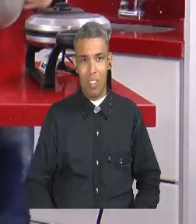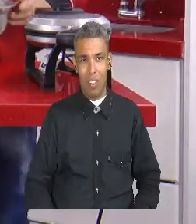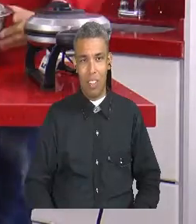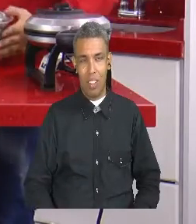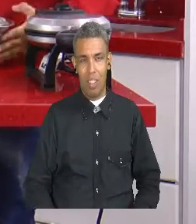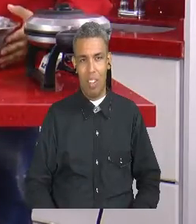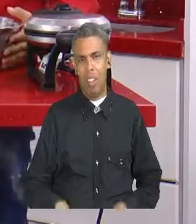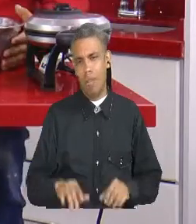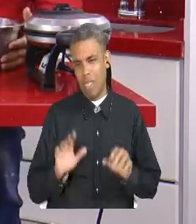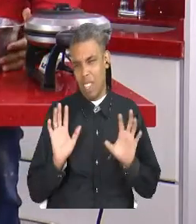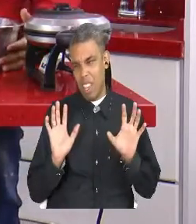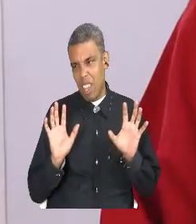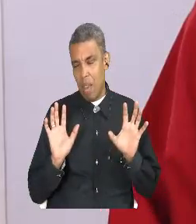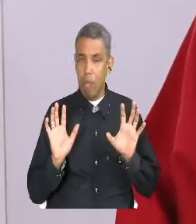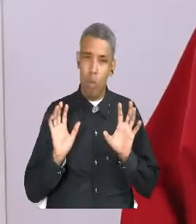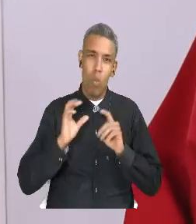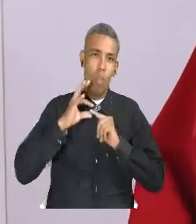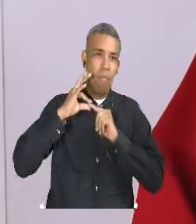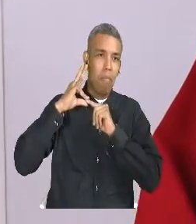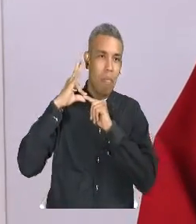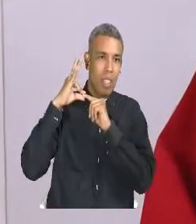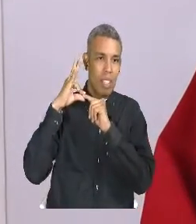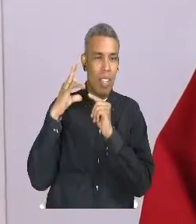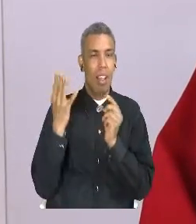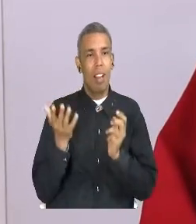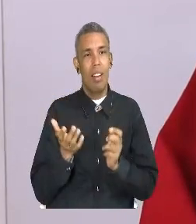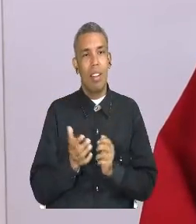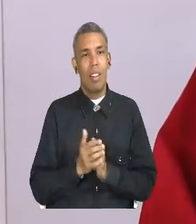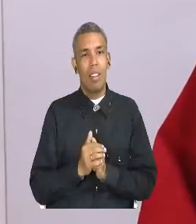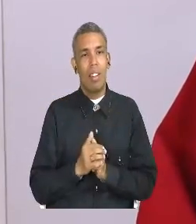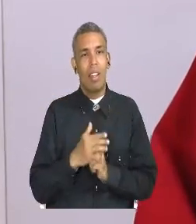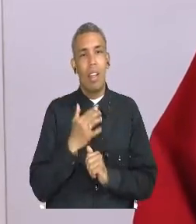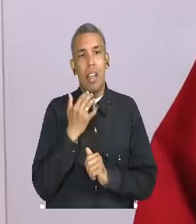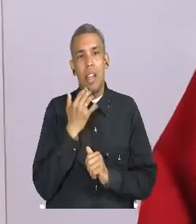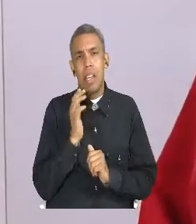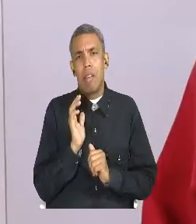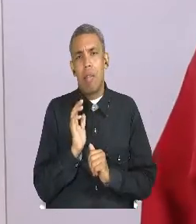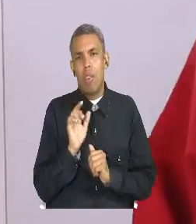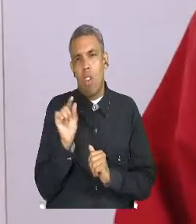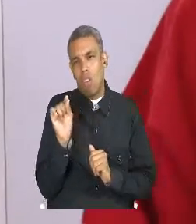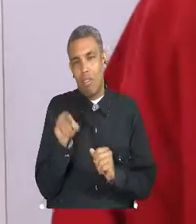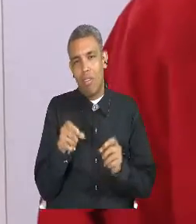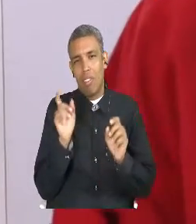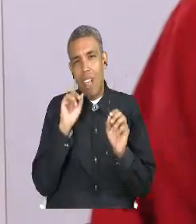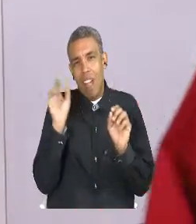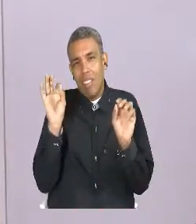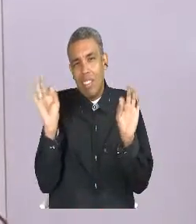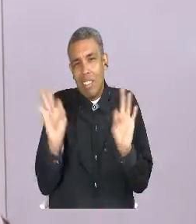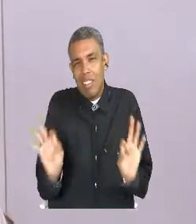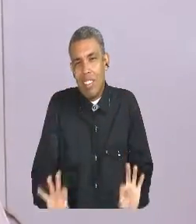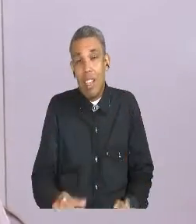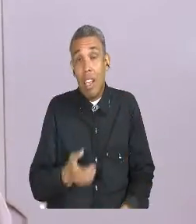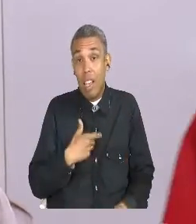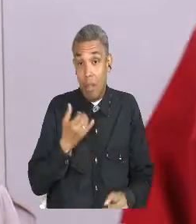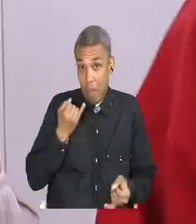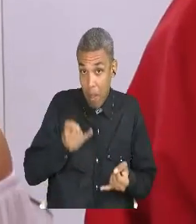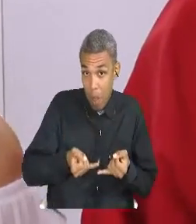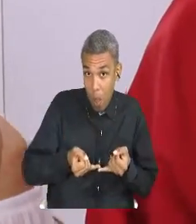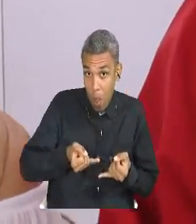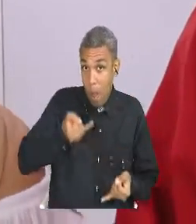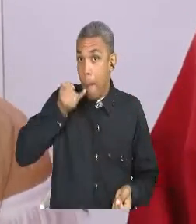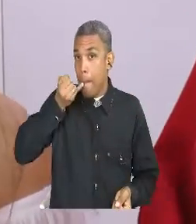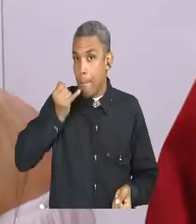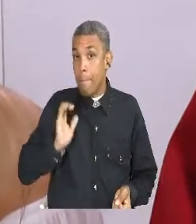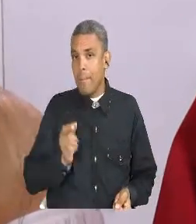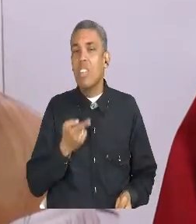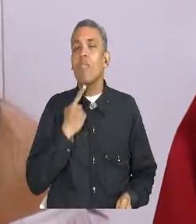muy especiales sí me gusta hacer, como cosas chiquitas. Me encantan los espaguetis, por lo tanto es lo